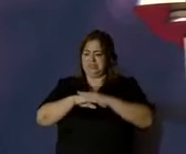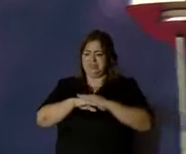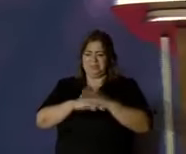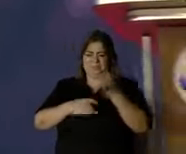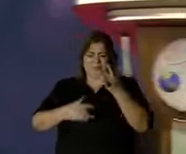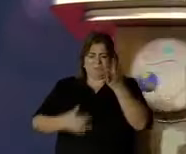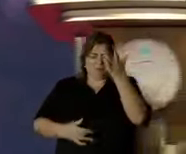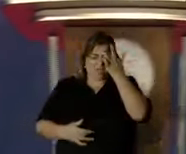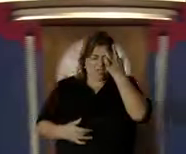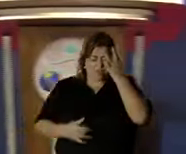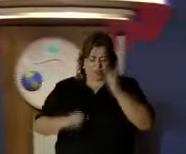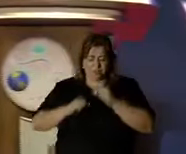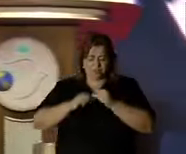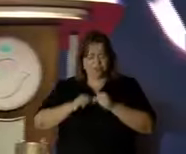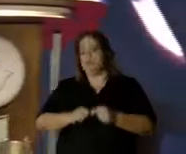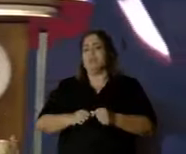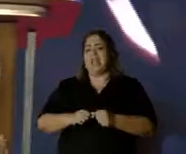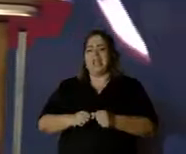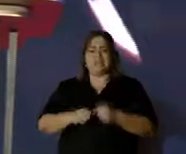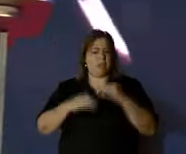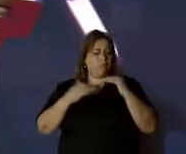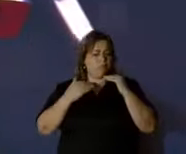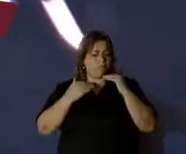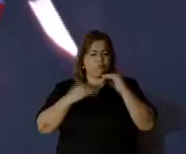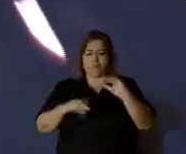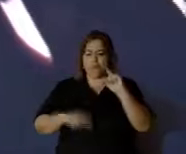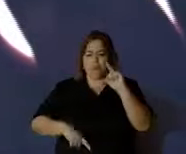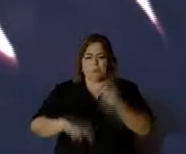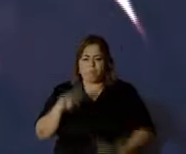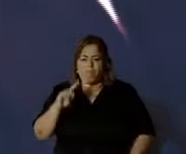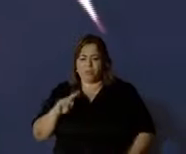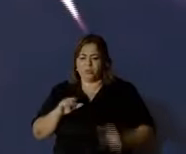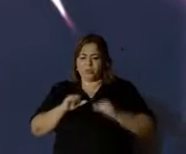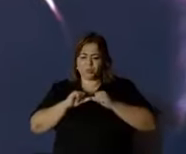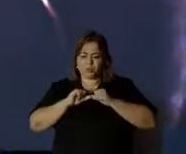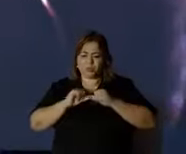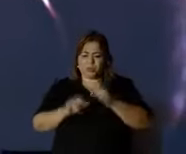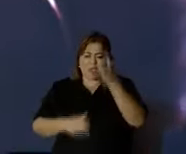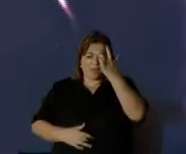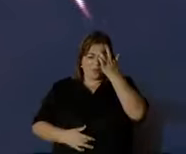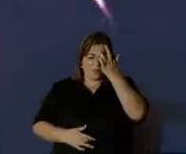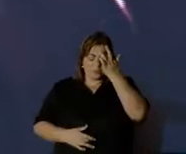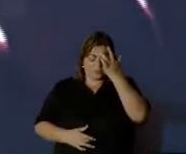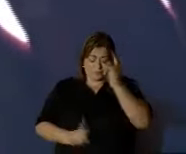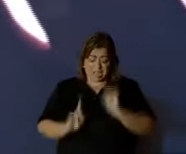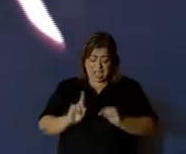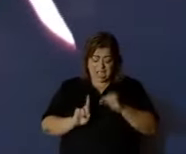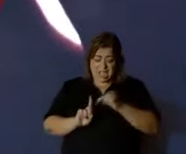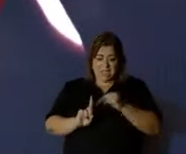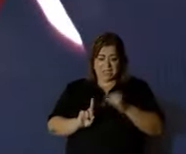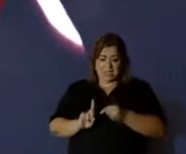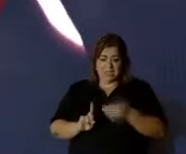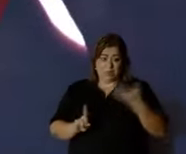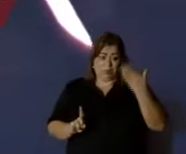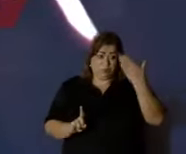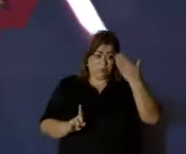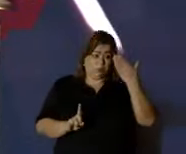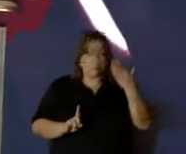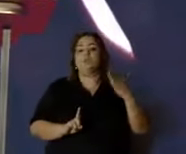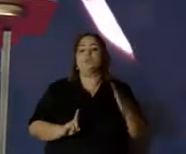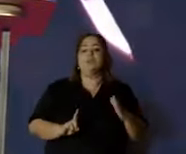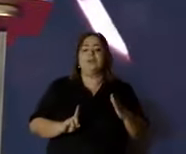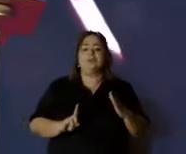enferma. Cuando tú llegas a tu límite, como le pasó a Jairo, yo voy a ir a la fuente. Esta mujer dijo, pero yo